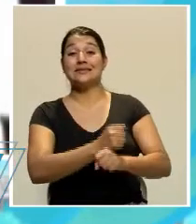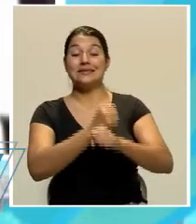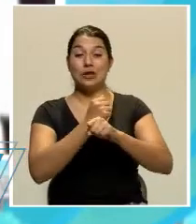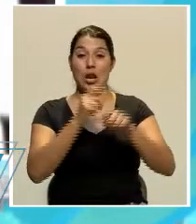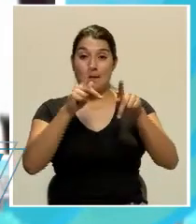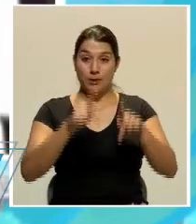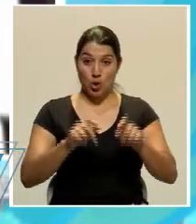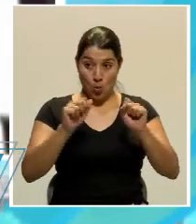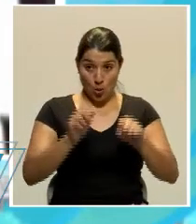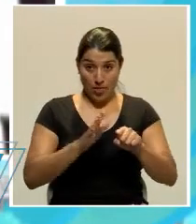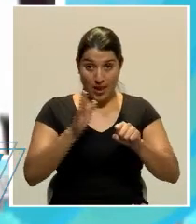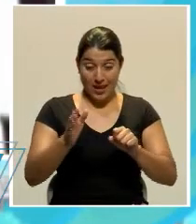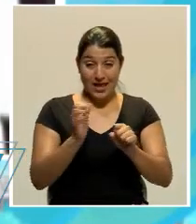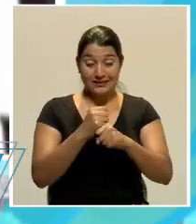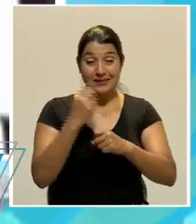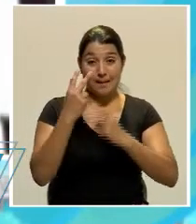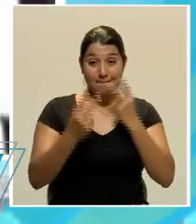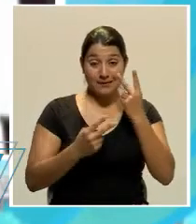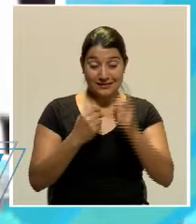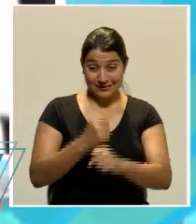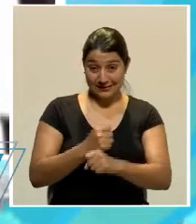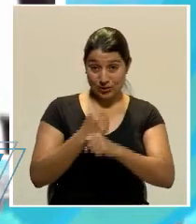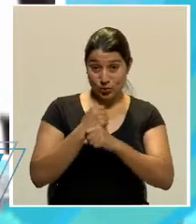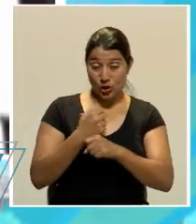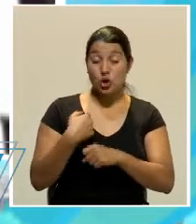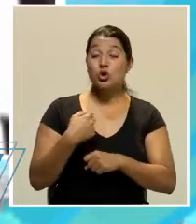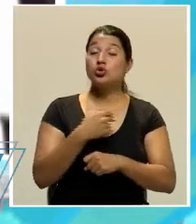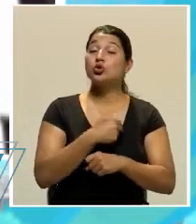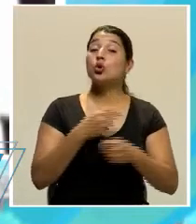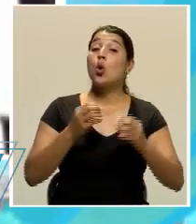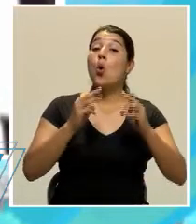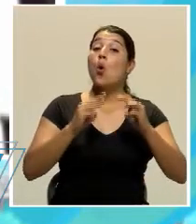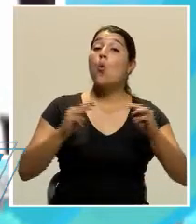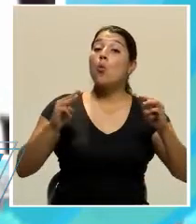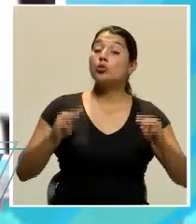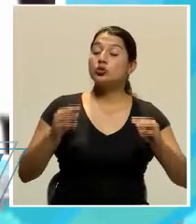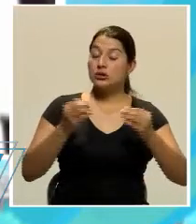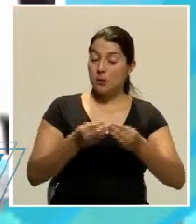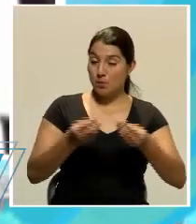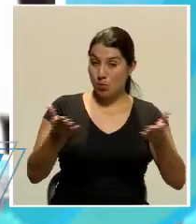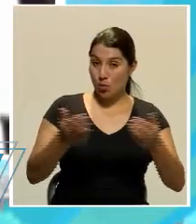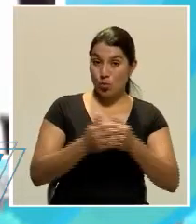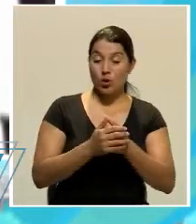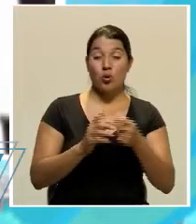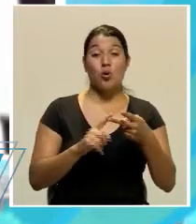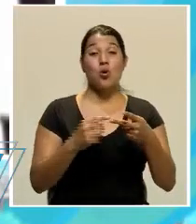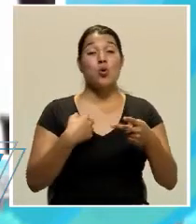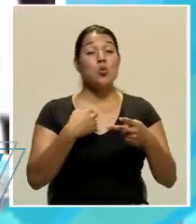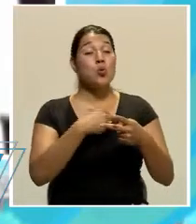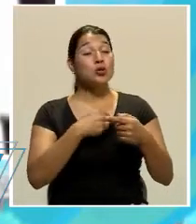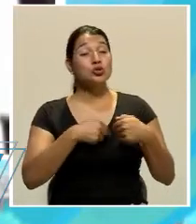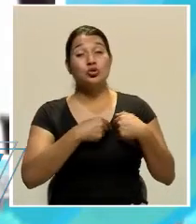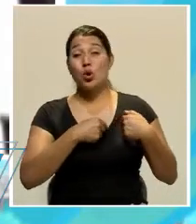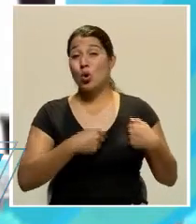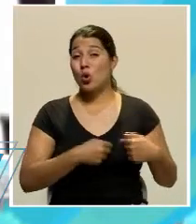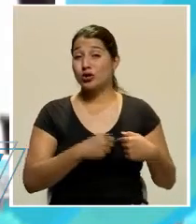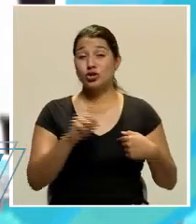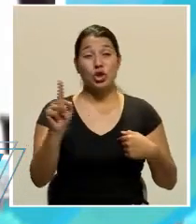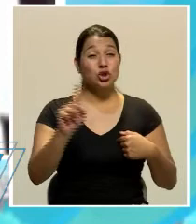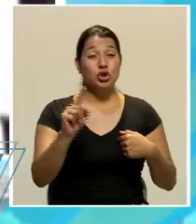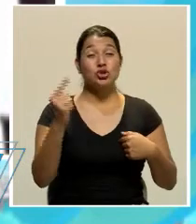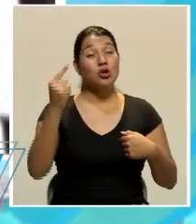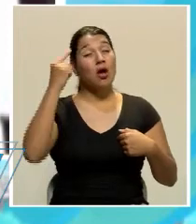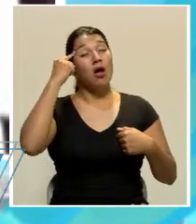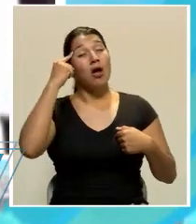una visita segura. Somos un museo público, el corazón nuestro no son solo las